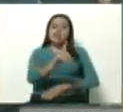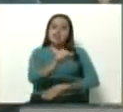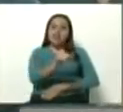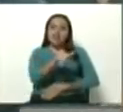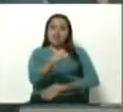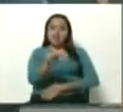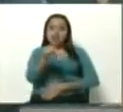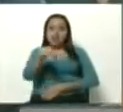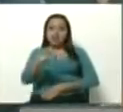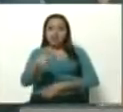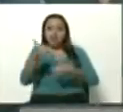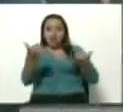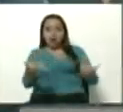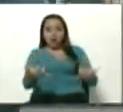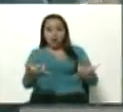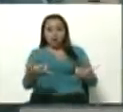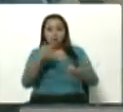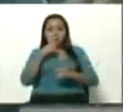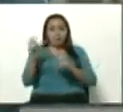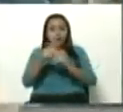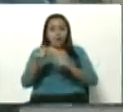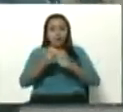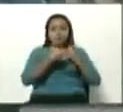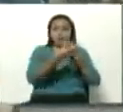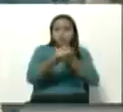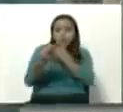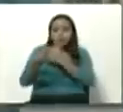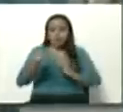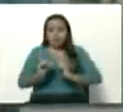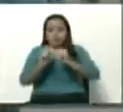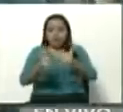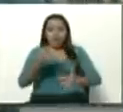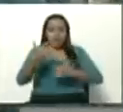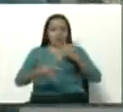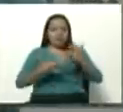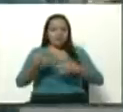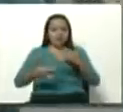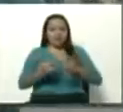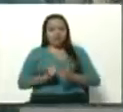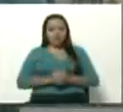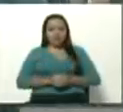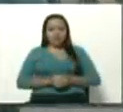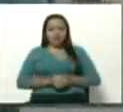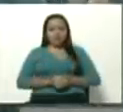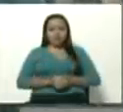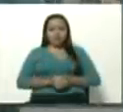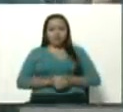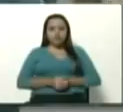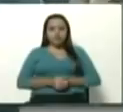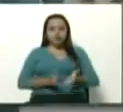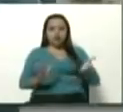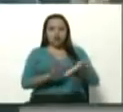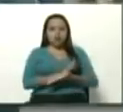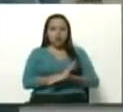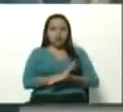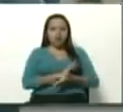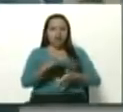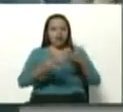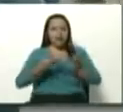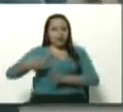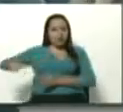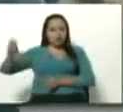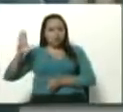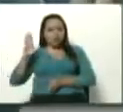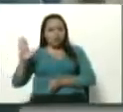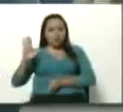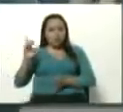momentos pues toma la palabra para iniciar la sesión para lo que es el acto de juramentación